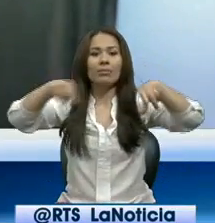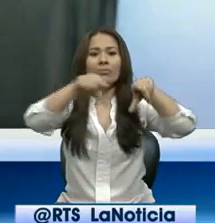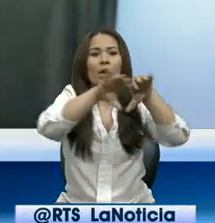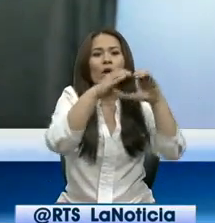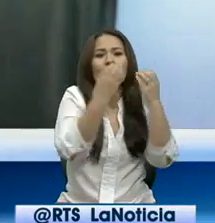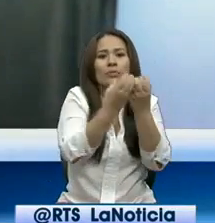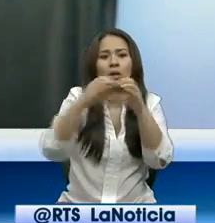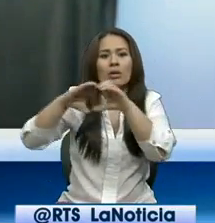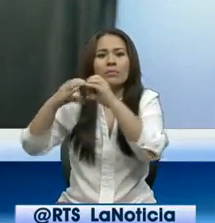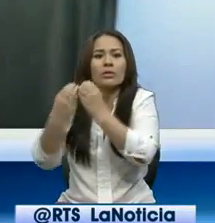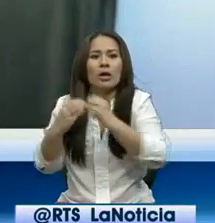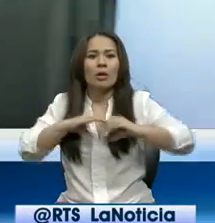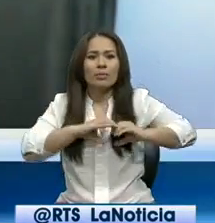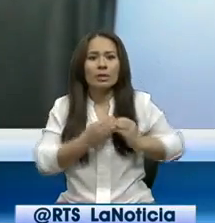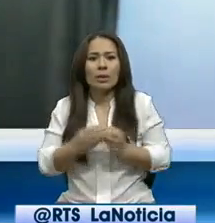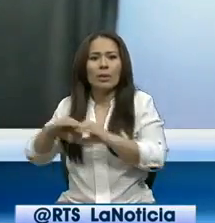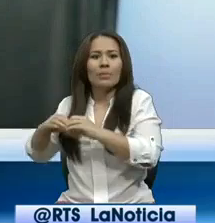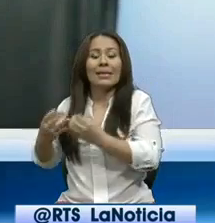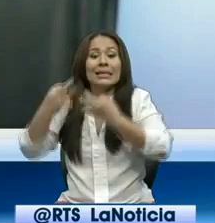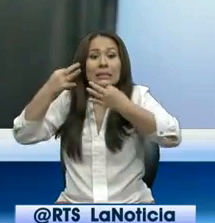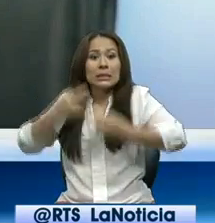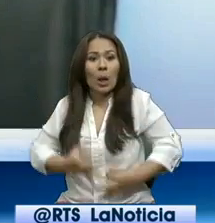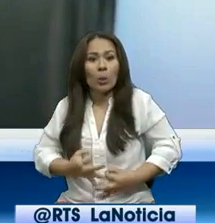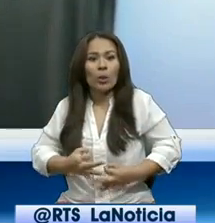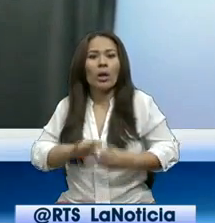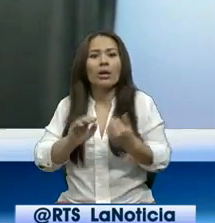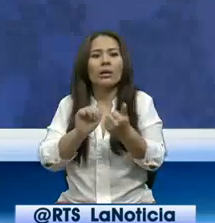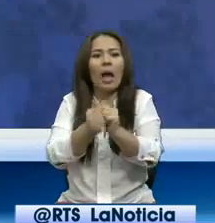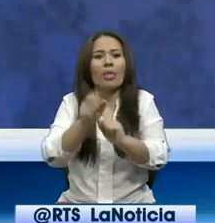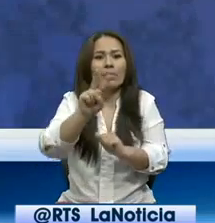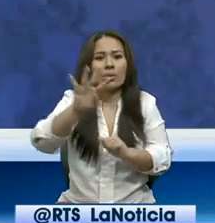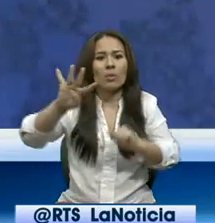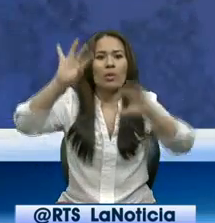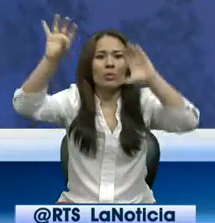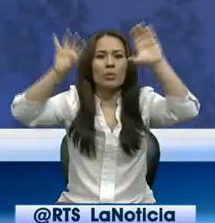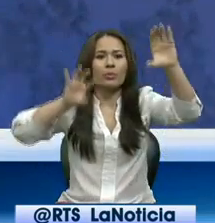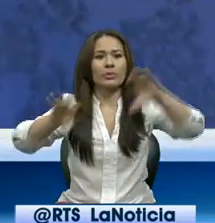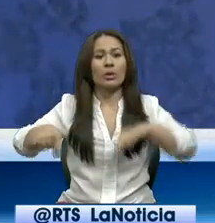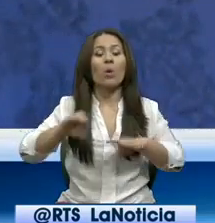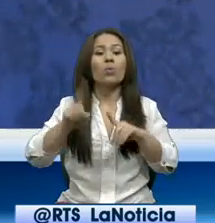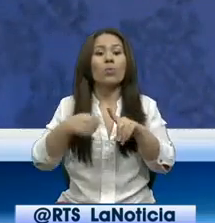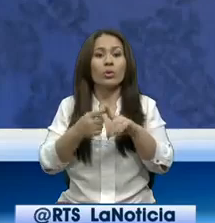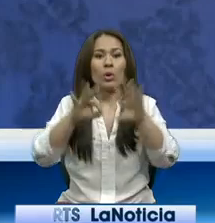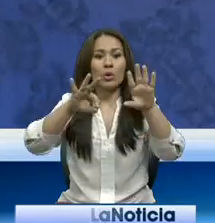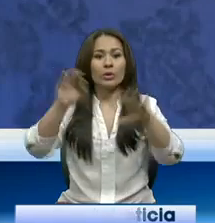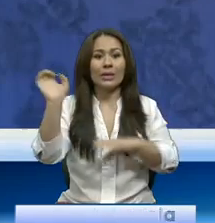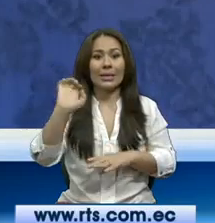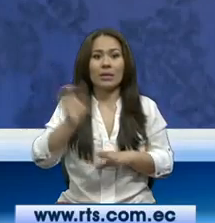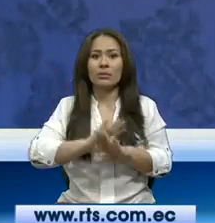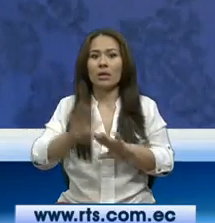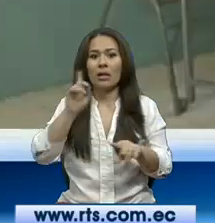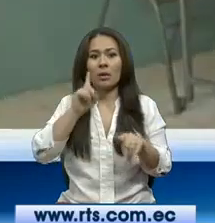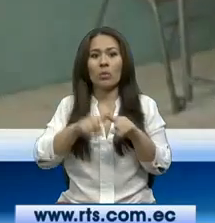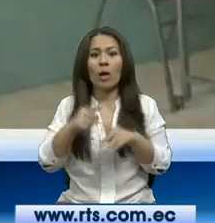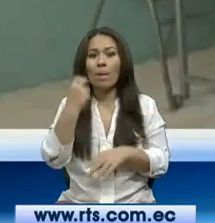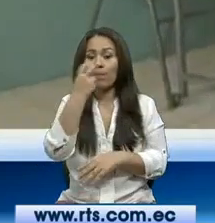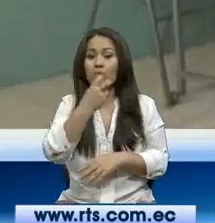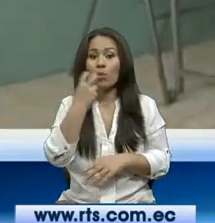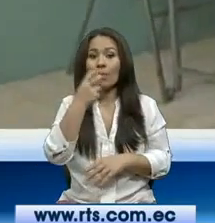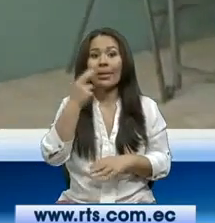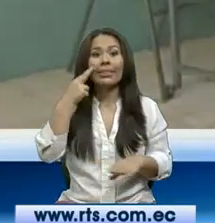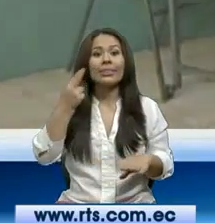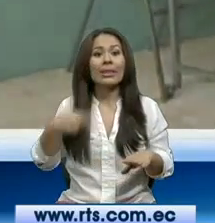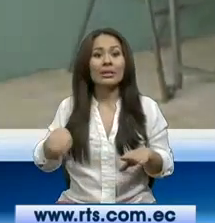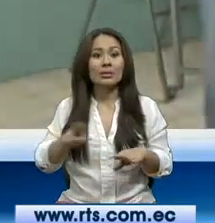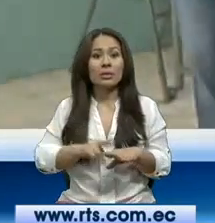un representante, un delegado de seguridad en cada una de las 24 provincias. El 8 de enero se efectuará el simulacro nacional.